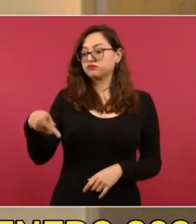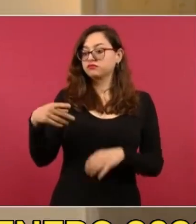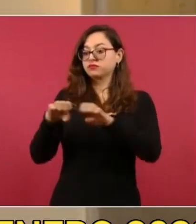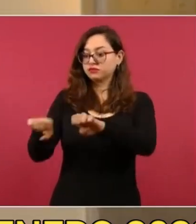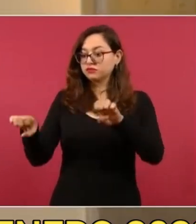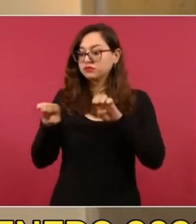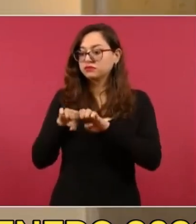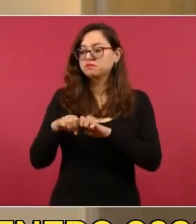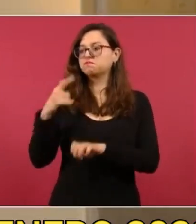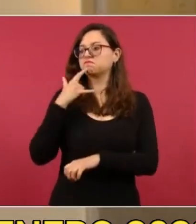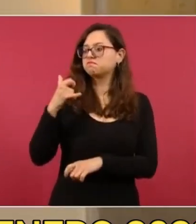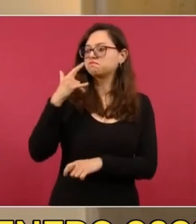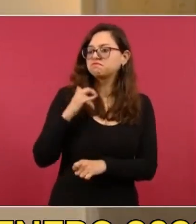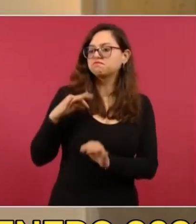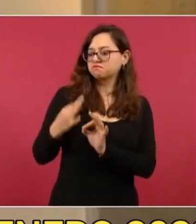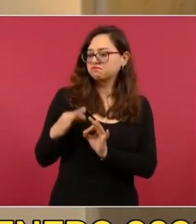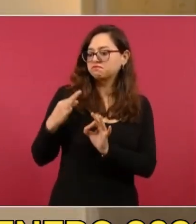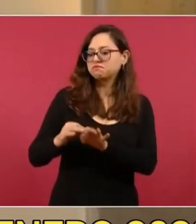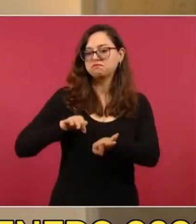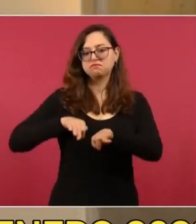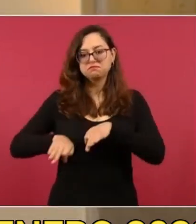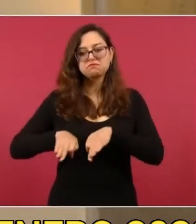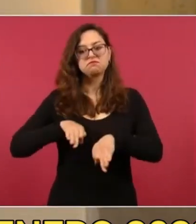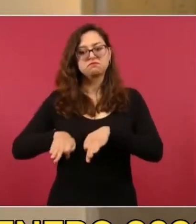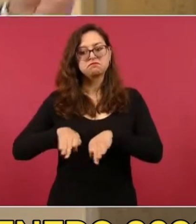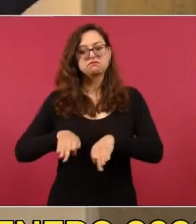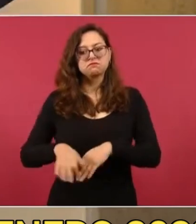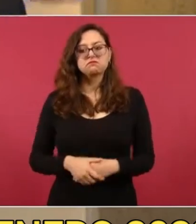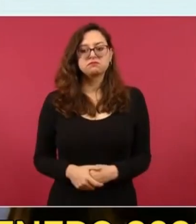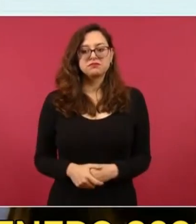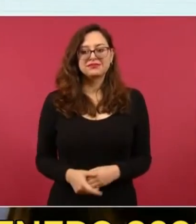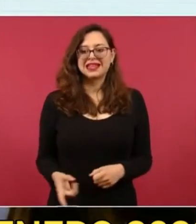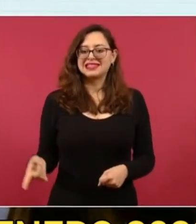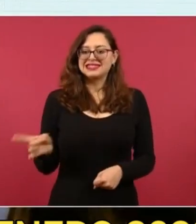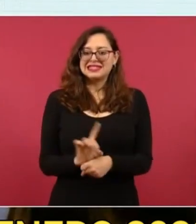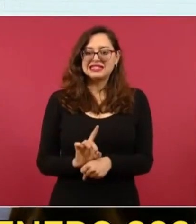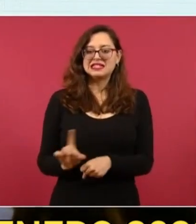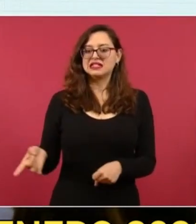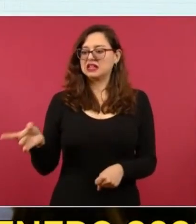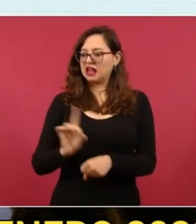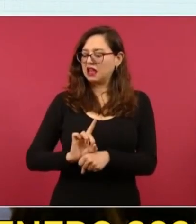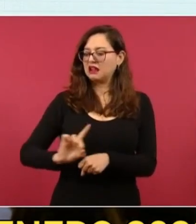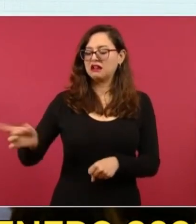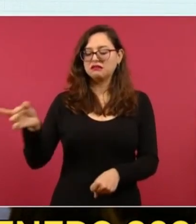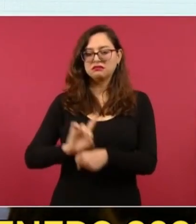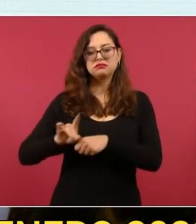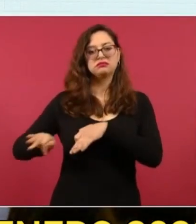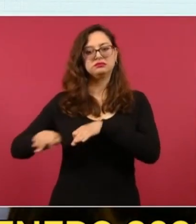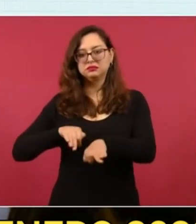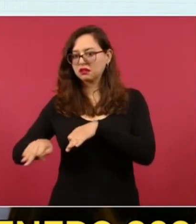la perseverancia, porque todos los días, como lo hacemos nosotros,